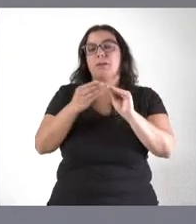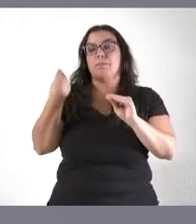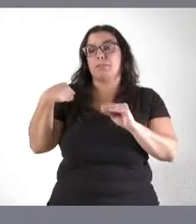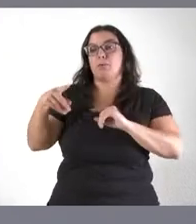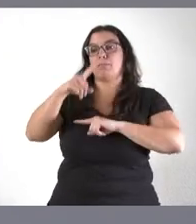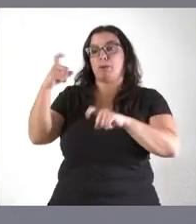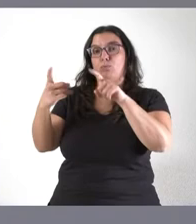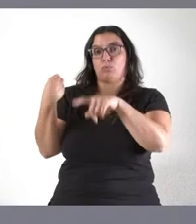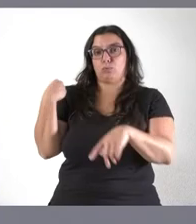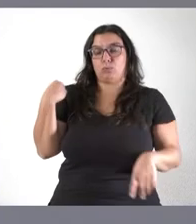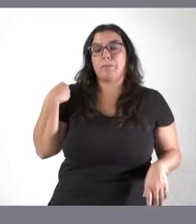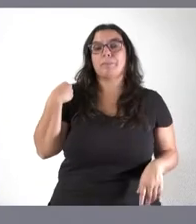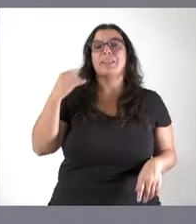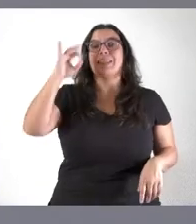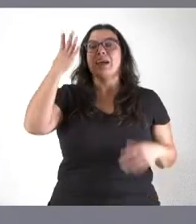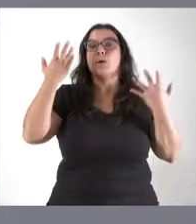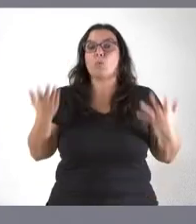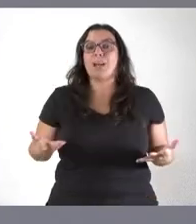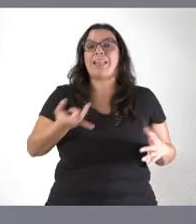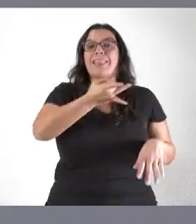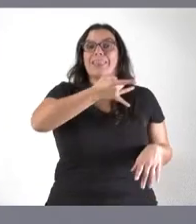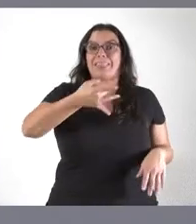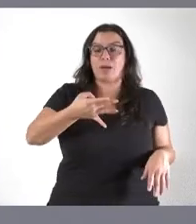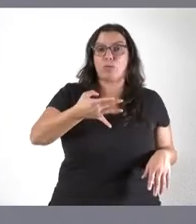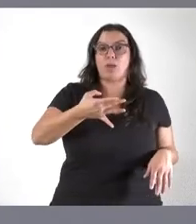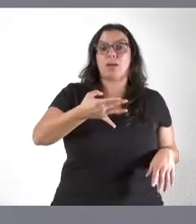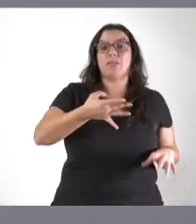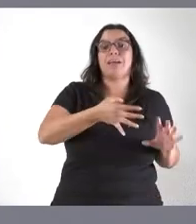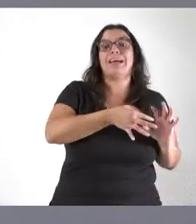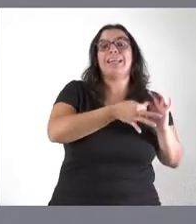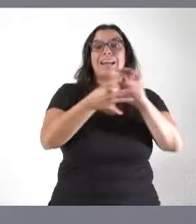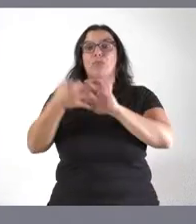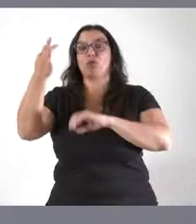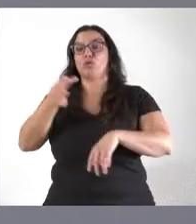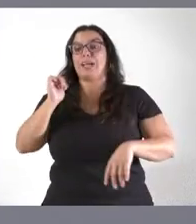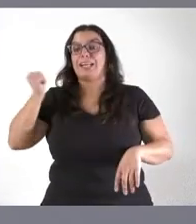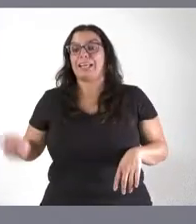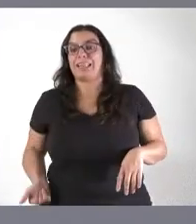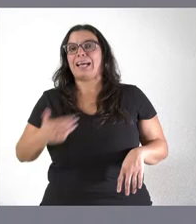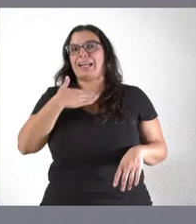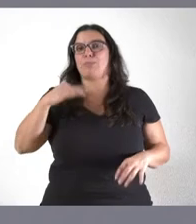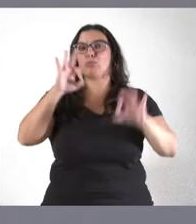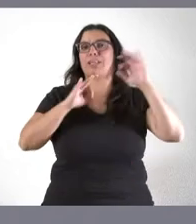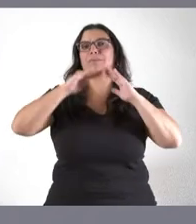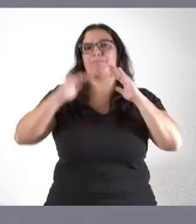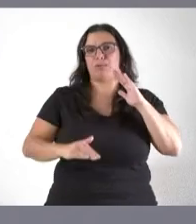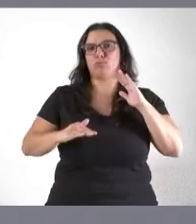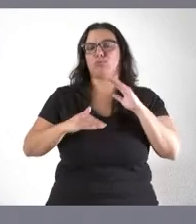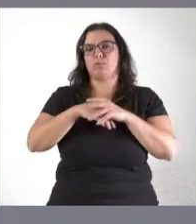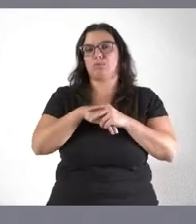les diría que la idea es bajar el nivel de deuda sobre pib Porque con este incremento